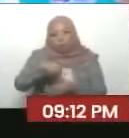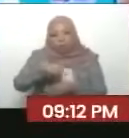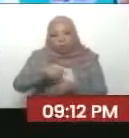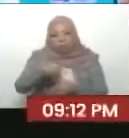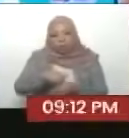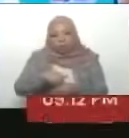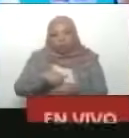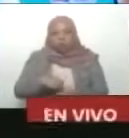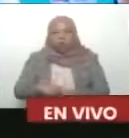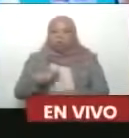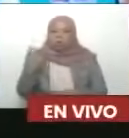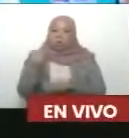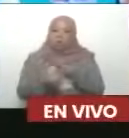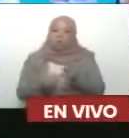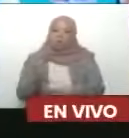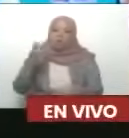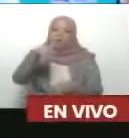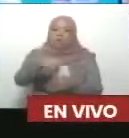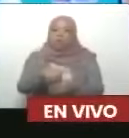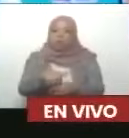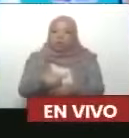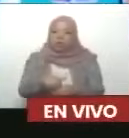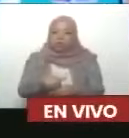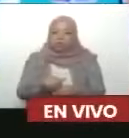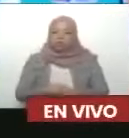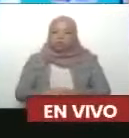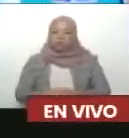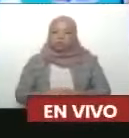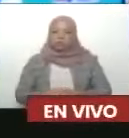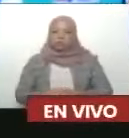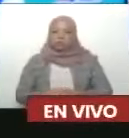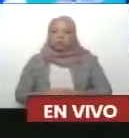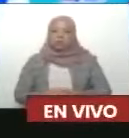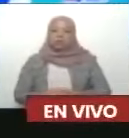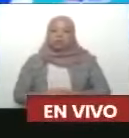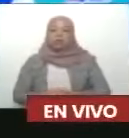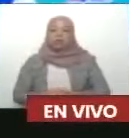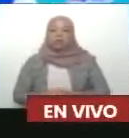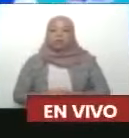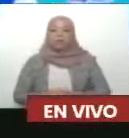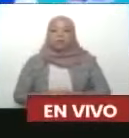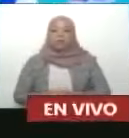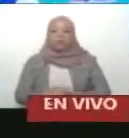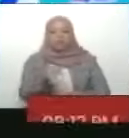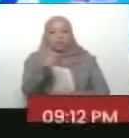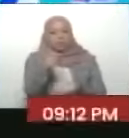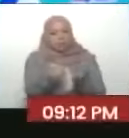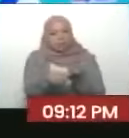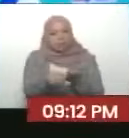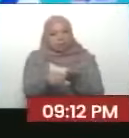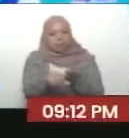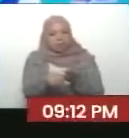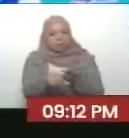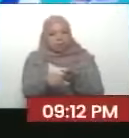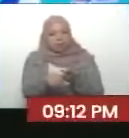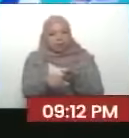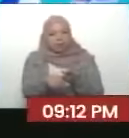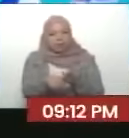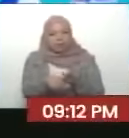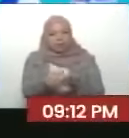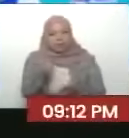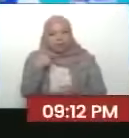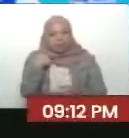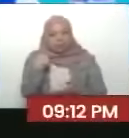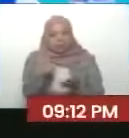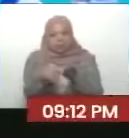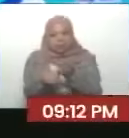después, ¿cómo votar? ¿Ah? ¿Ustedes trajeron su cédula? Aquí está mi